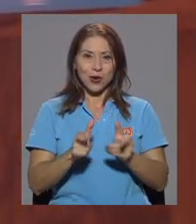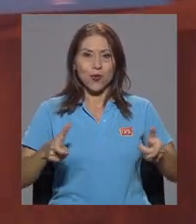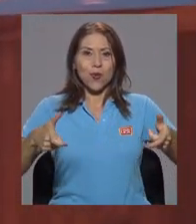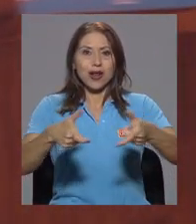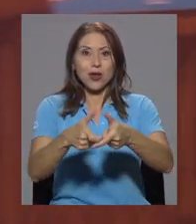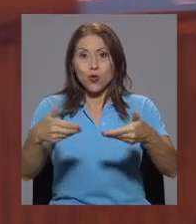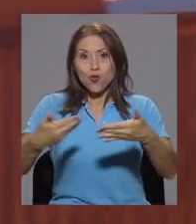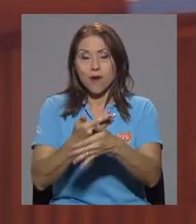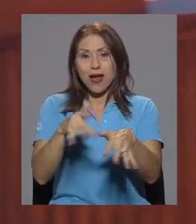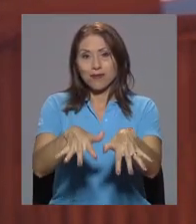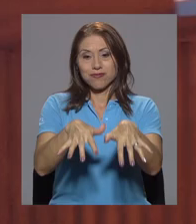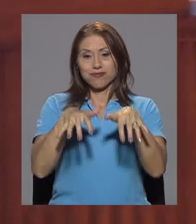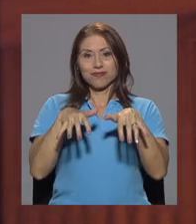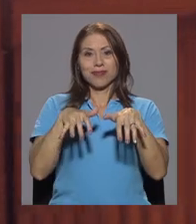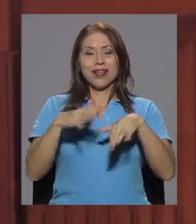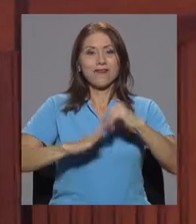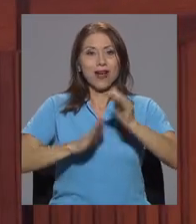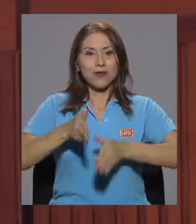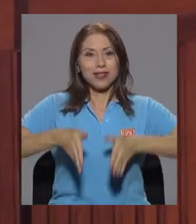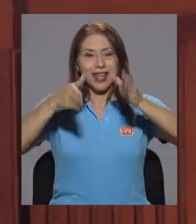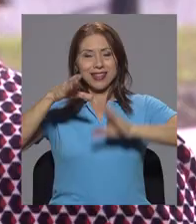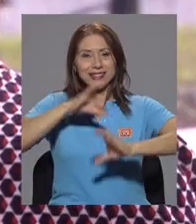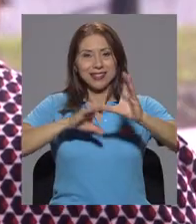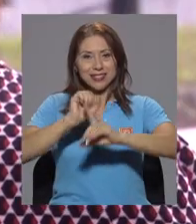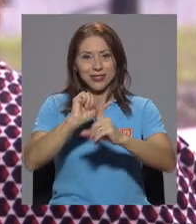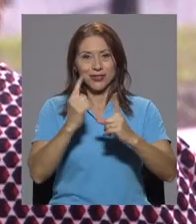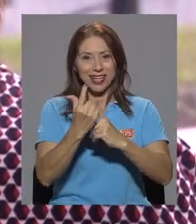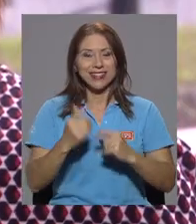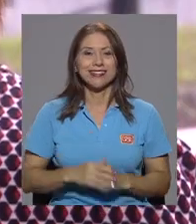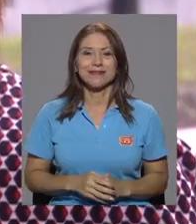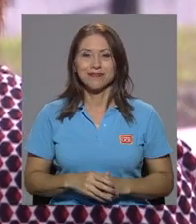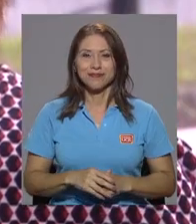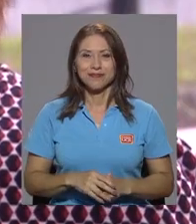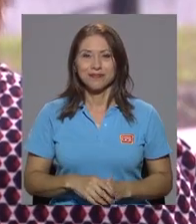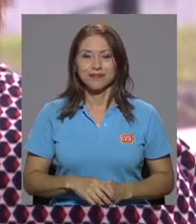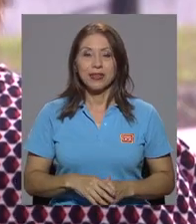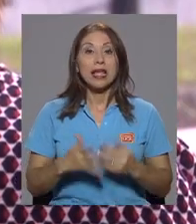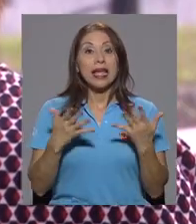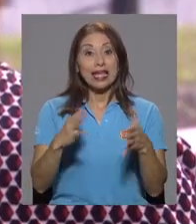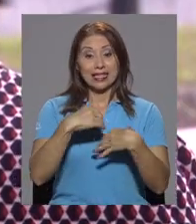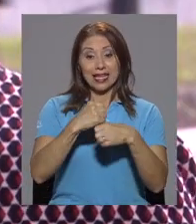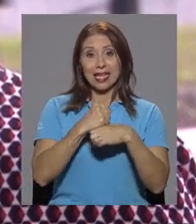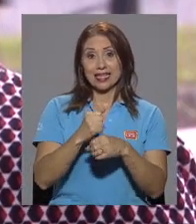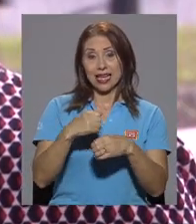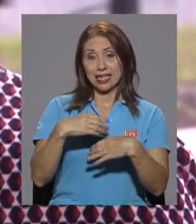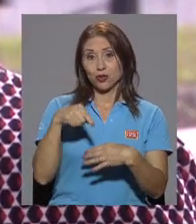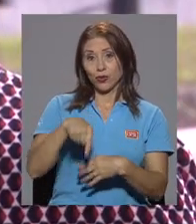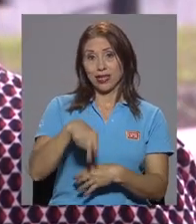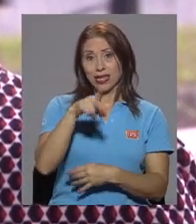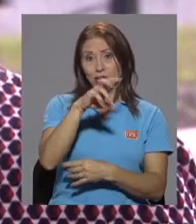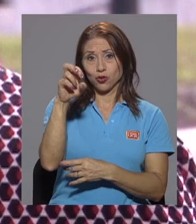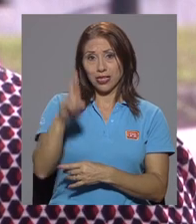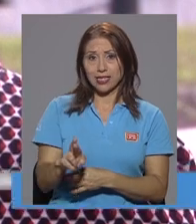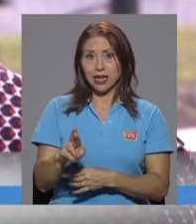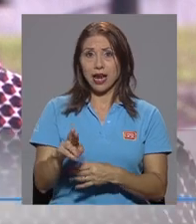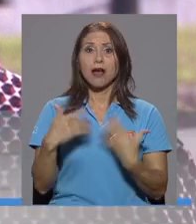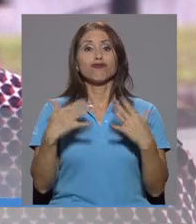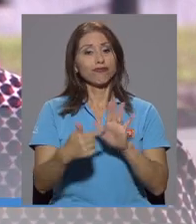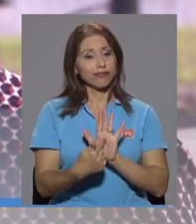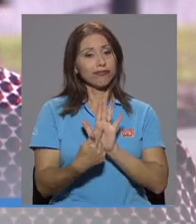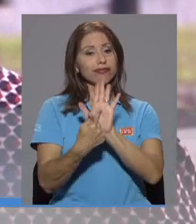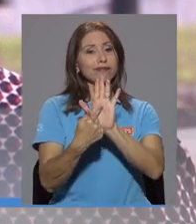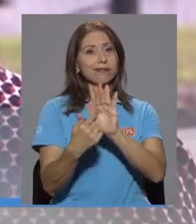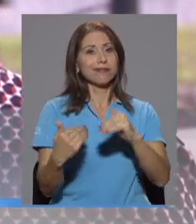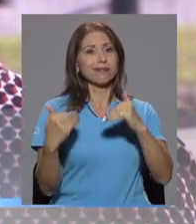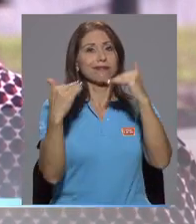Magna y la Facultad de Ciencias Sociales. El hecho de que se haya hecho en Costa Rica, primero nos posiciona a nivel